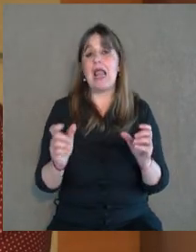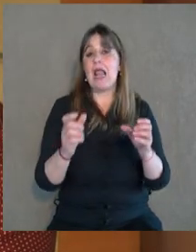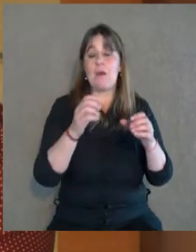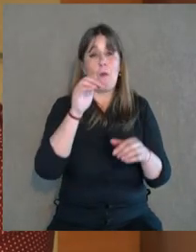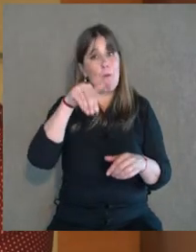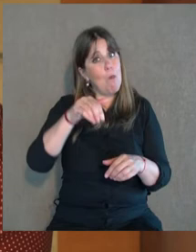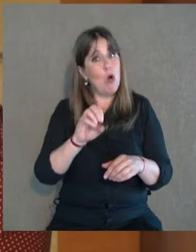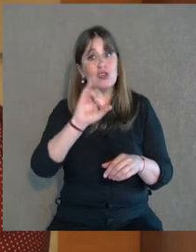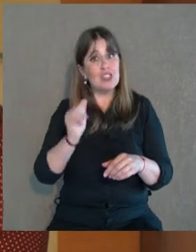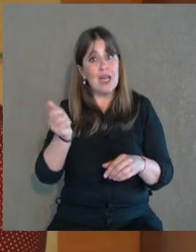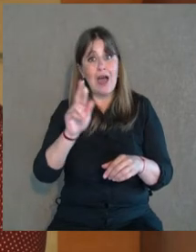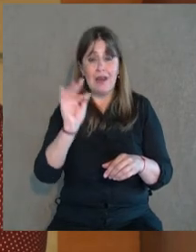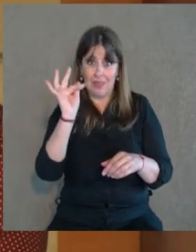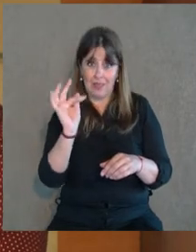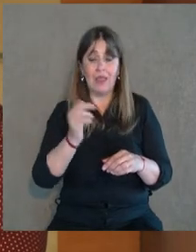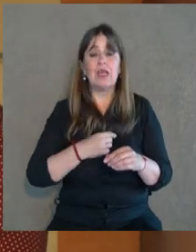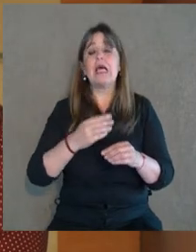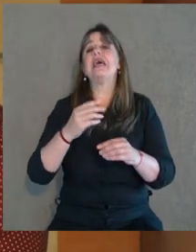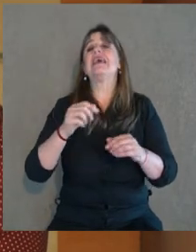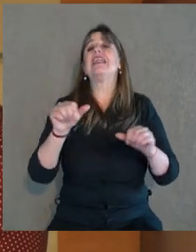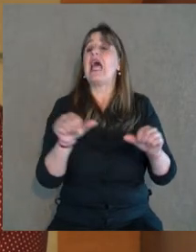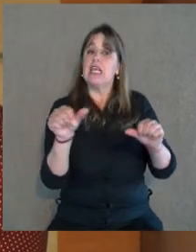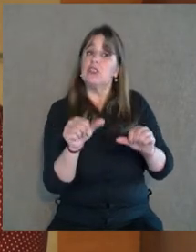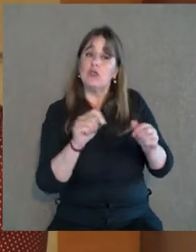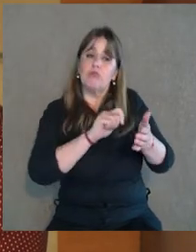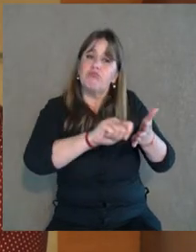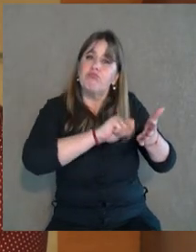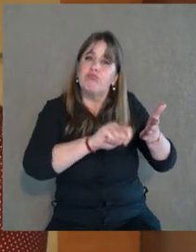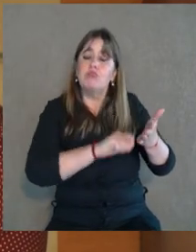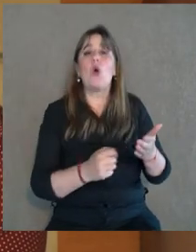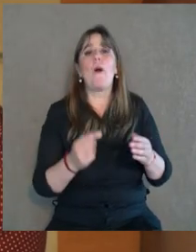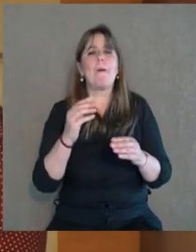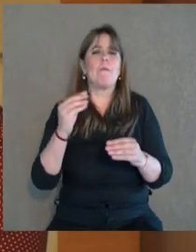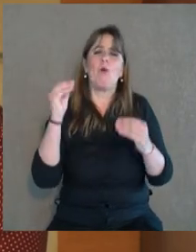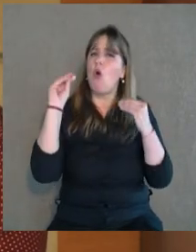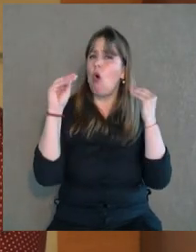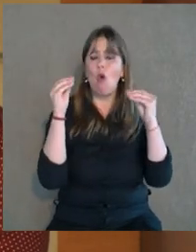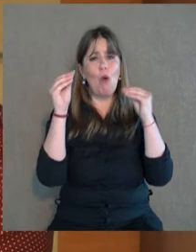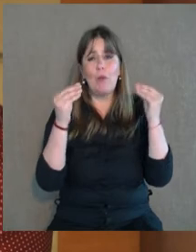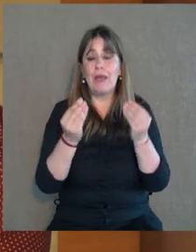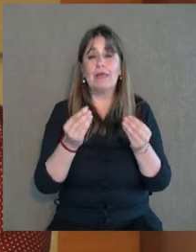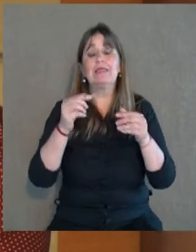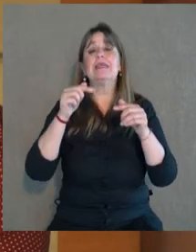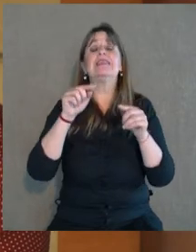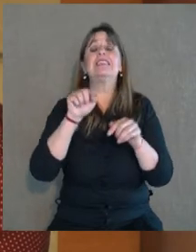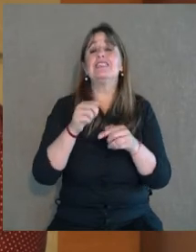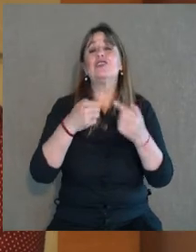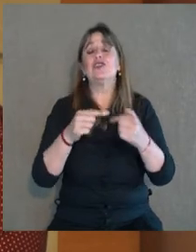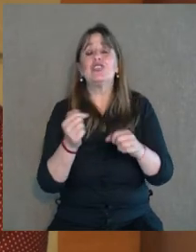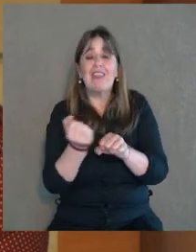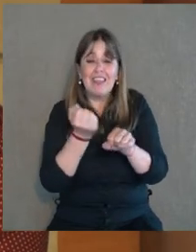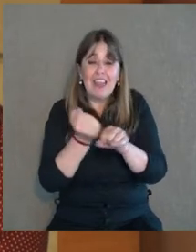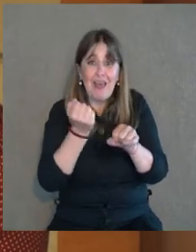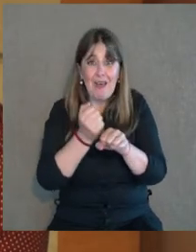cuando era muy joven si tenía menos de 20 años y las compuso cuando era concertino en salzburgo si para un